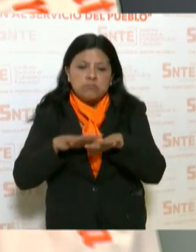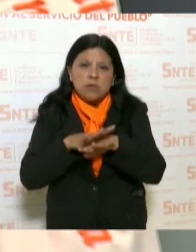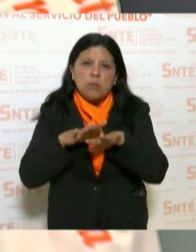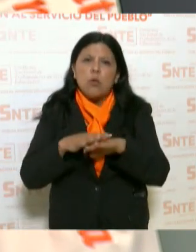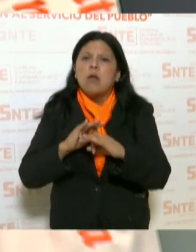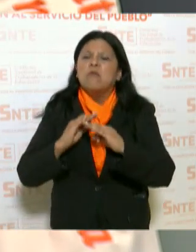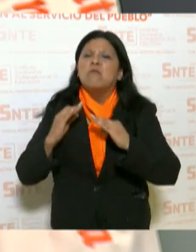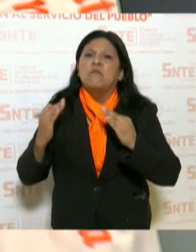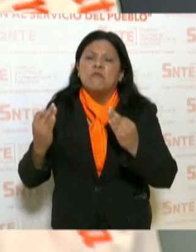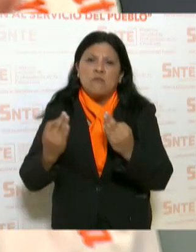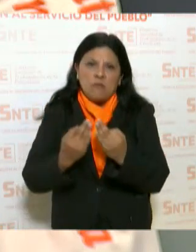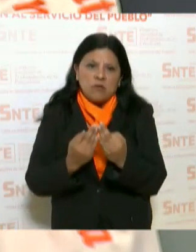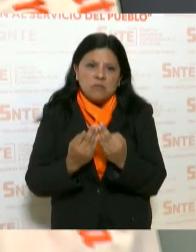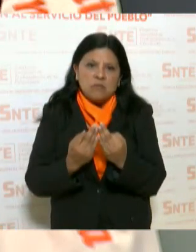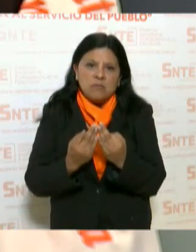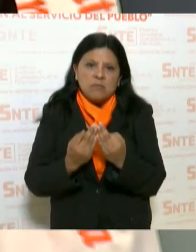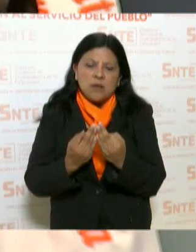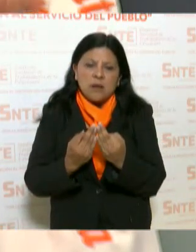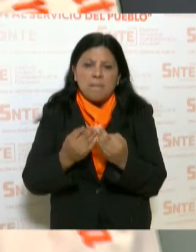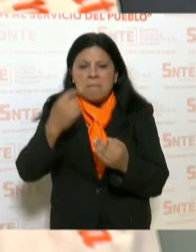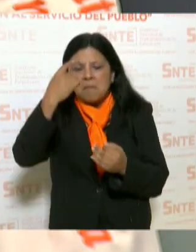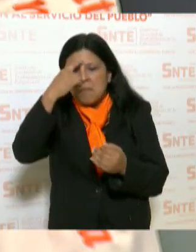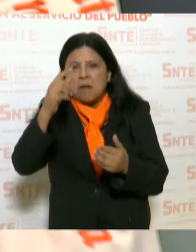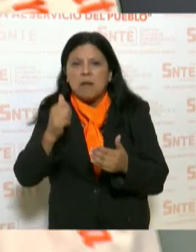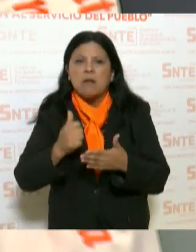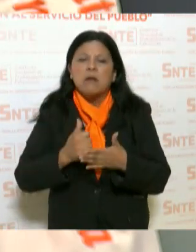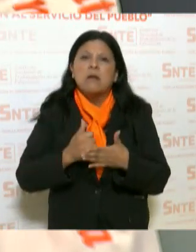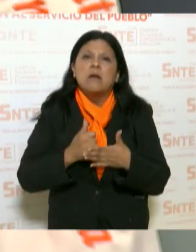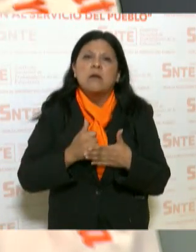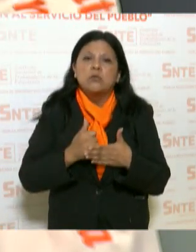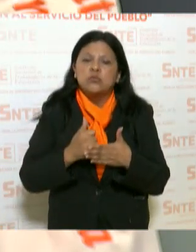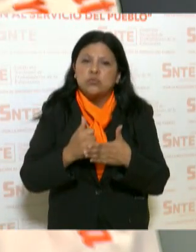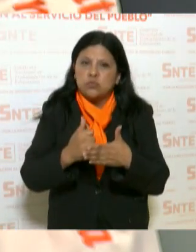pobre. Nuestra